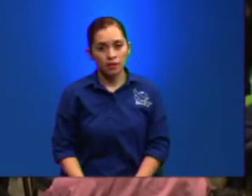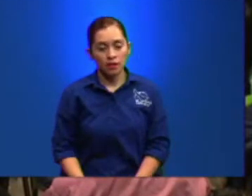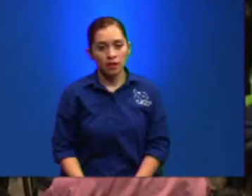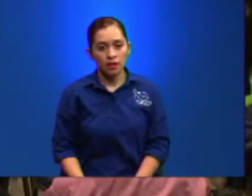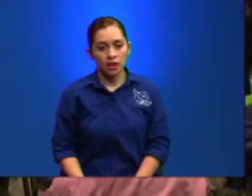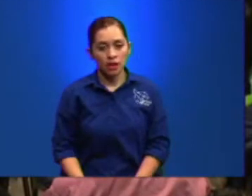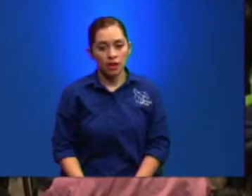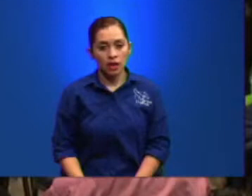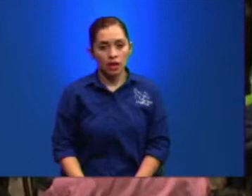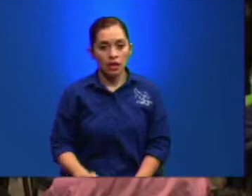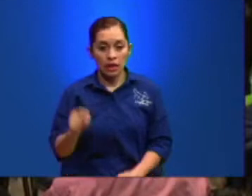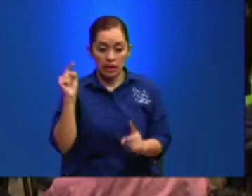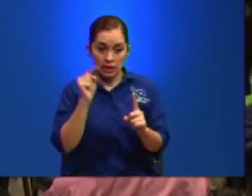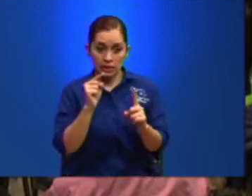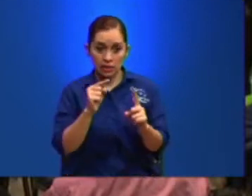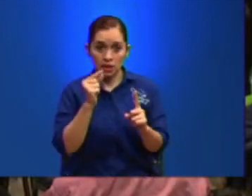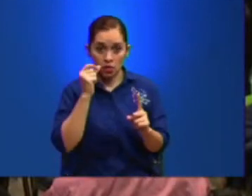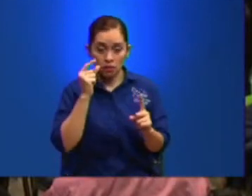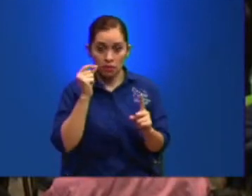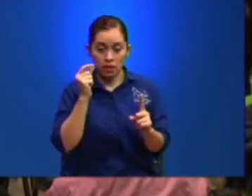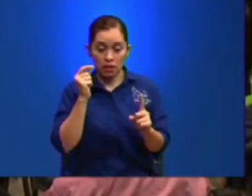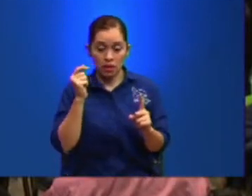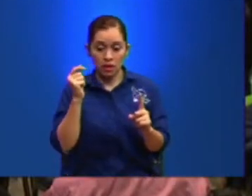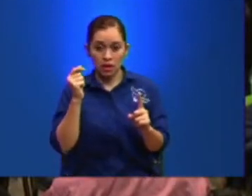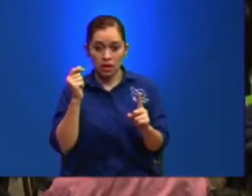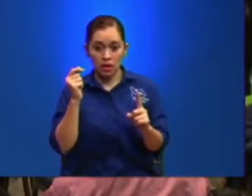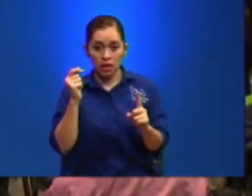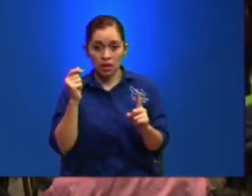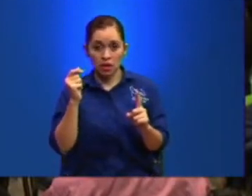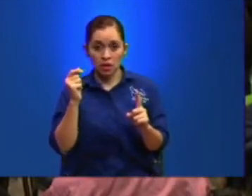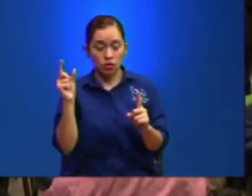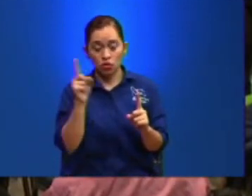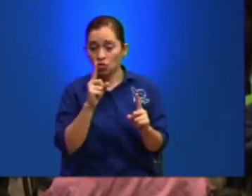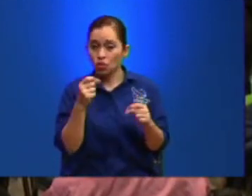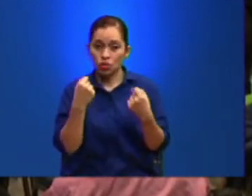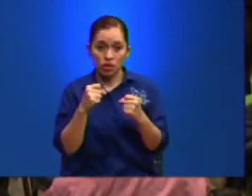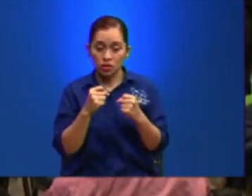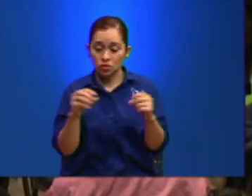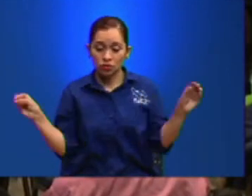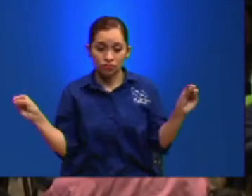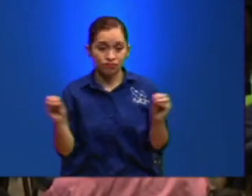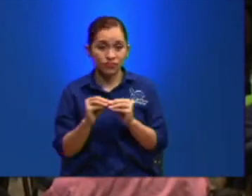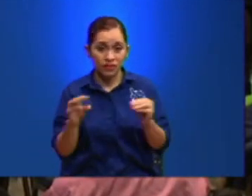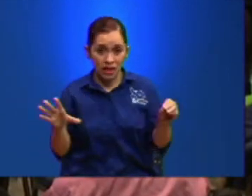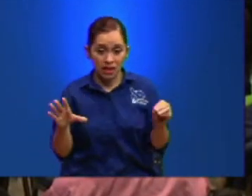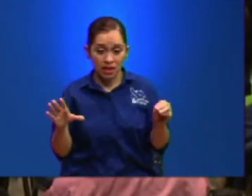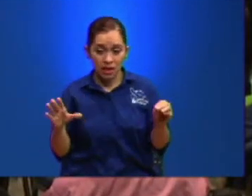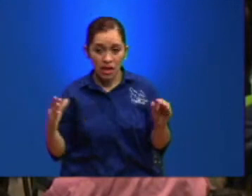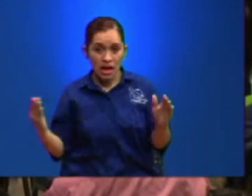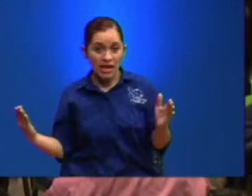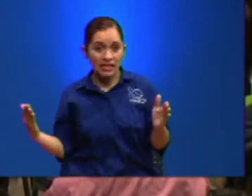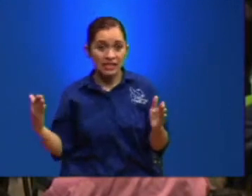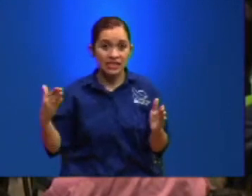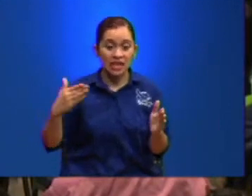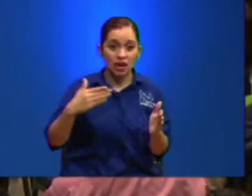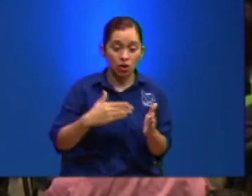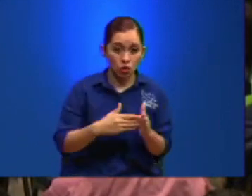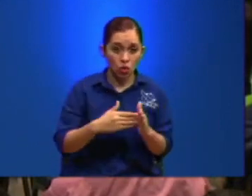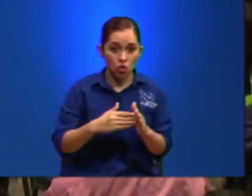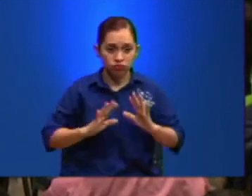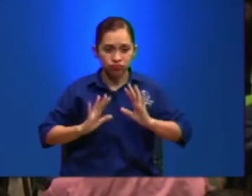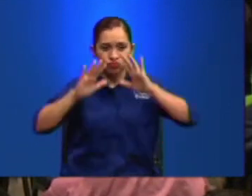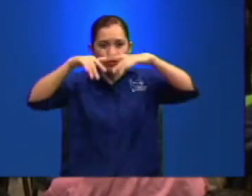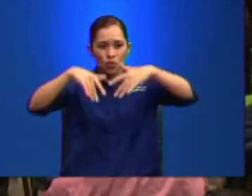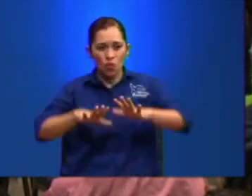y vino el tsunami y devastó ese pueblo es un chile que le habrán hecho ese hombre si